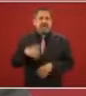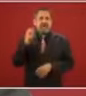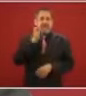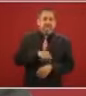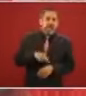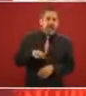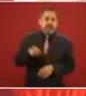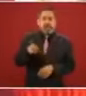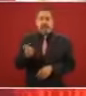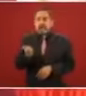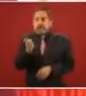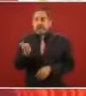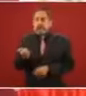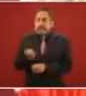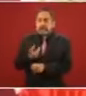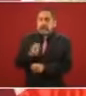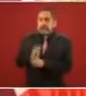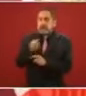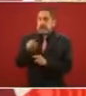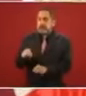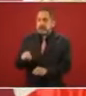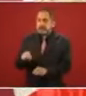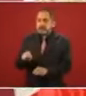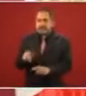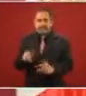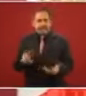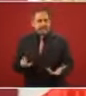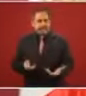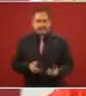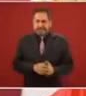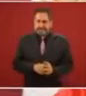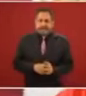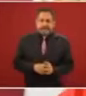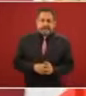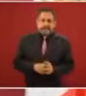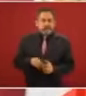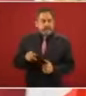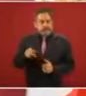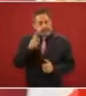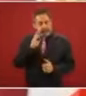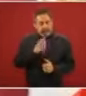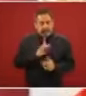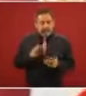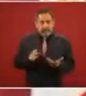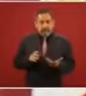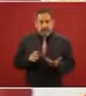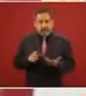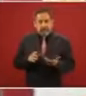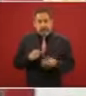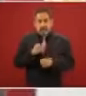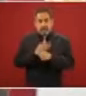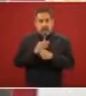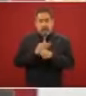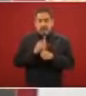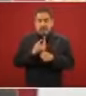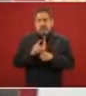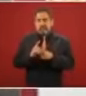en el país. No han pasado a más las cosas, aunque